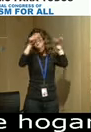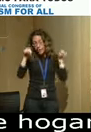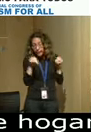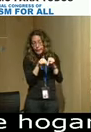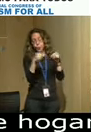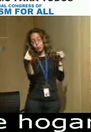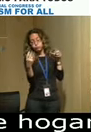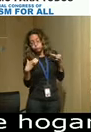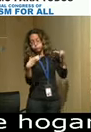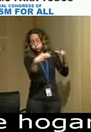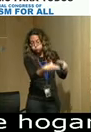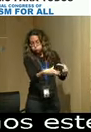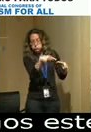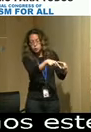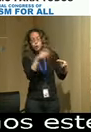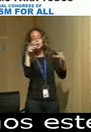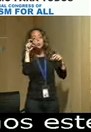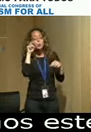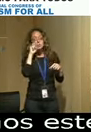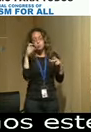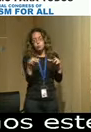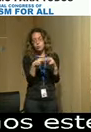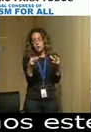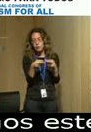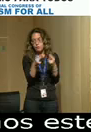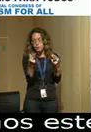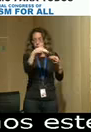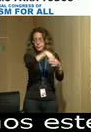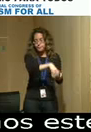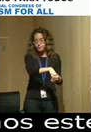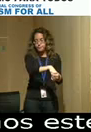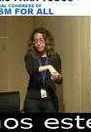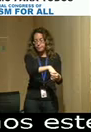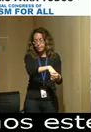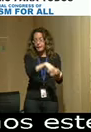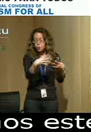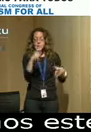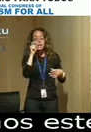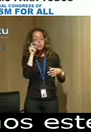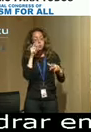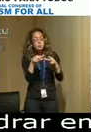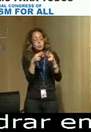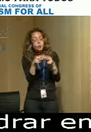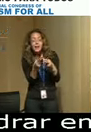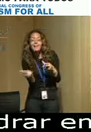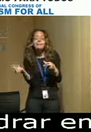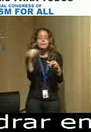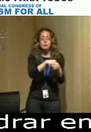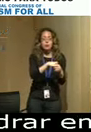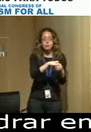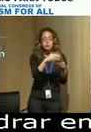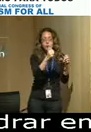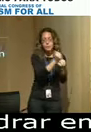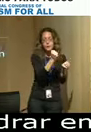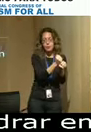que he escuchado, es el tema todo del turismo social. El turismo social se tiene que encuadrar dentro de este trabajo, y se tiene que encuadrar porque dentro de